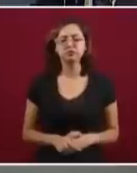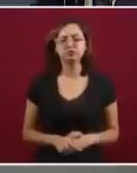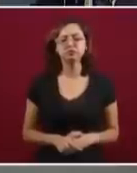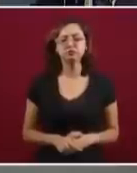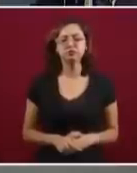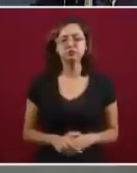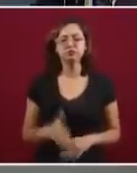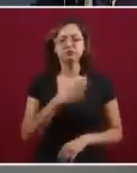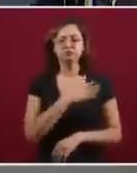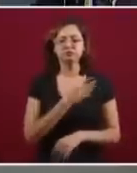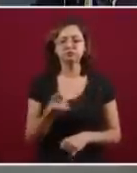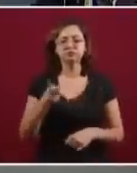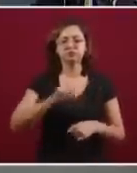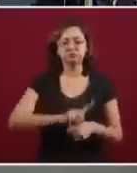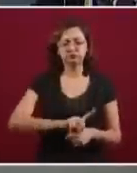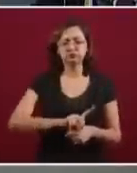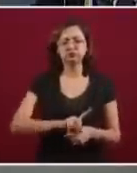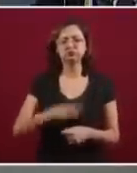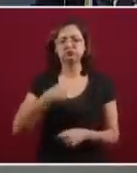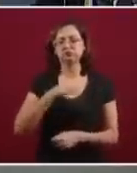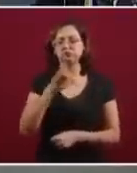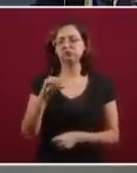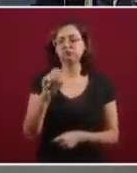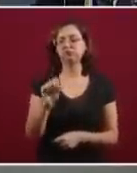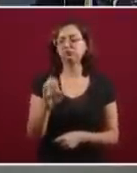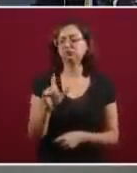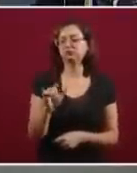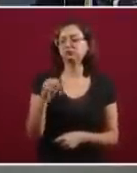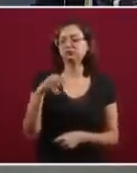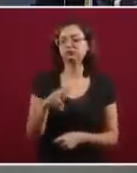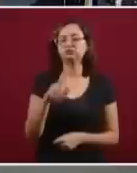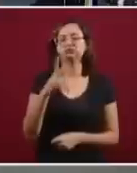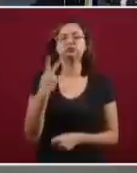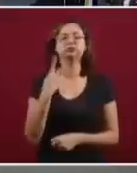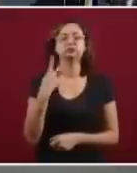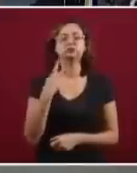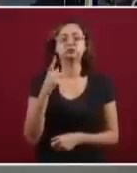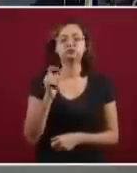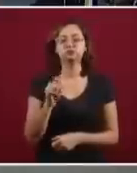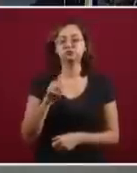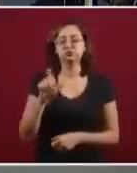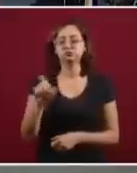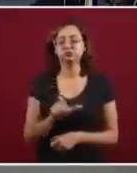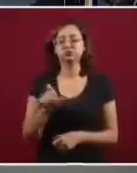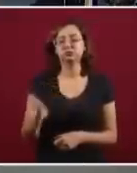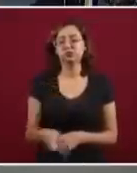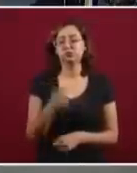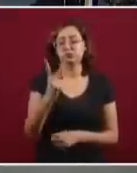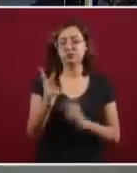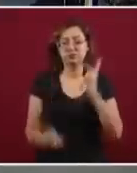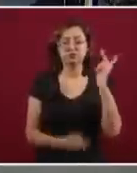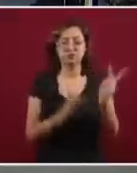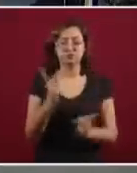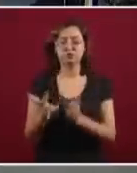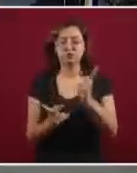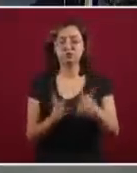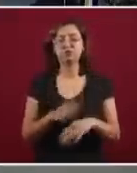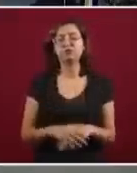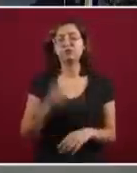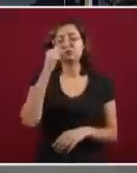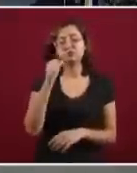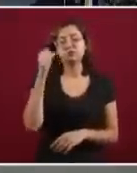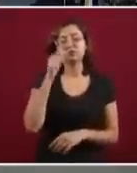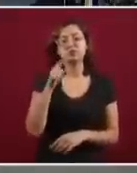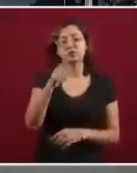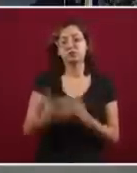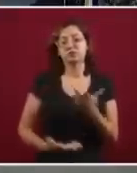bueno así es lo que estoy dentro algo jocelyn gutiérrez de político punto de mx para hacerle dos preguntas si me permite el día de ayer usted presenta un